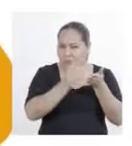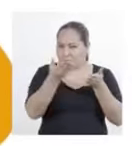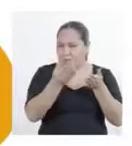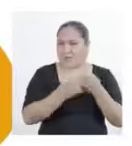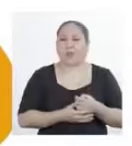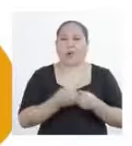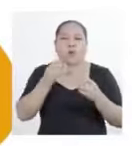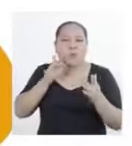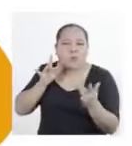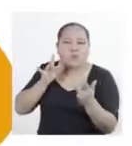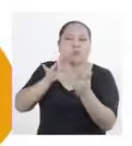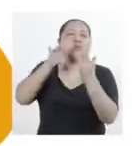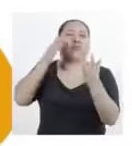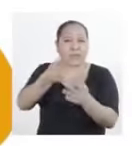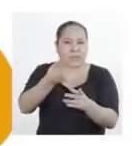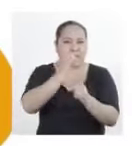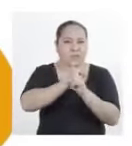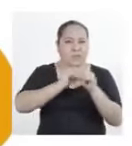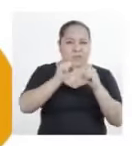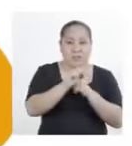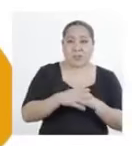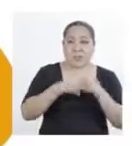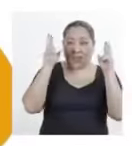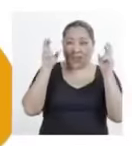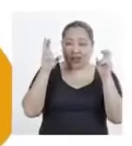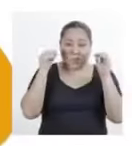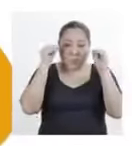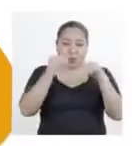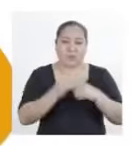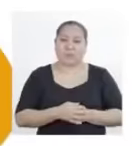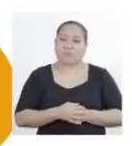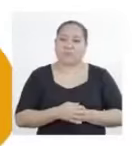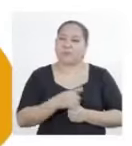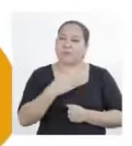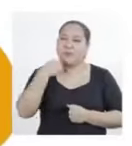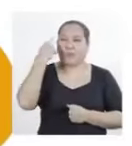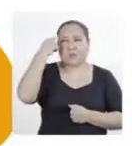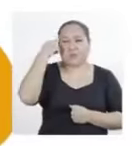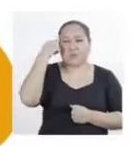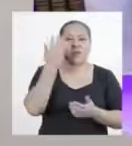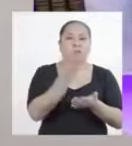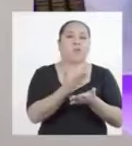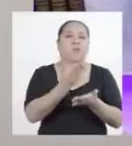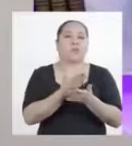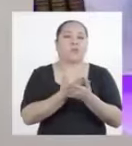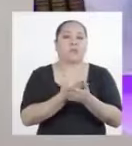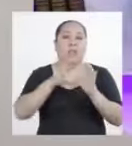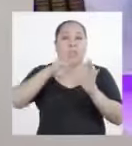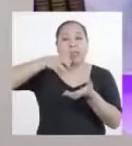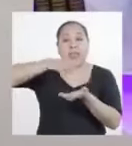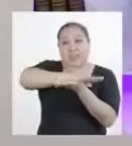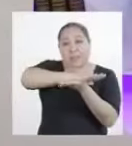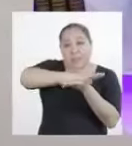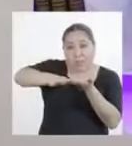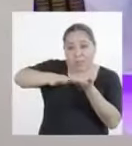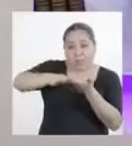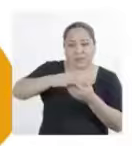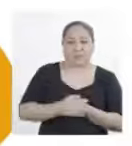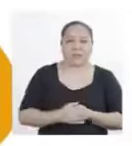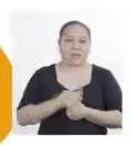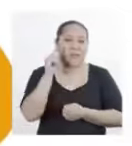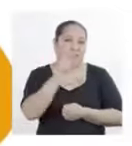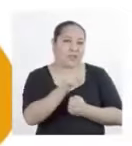se debe el discurso? ¿Cómo impacta en la sociedad? ¿Y la temática que se aborda? Yo diría que vamos a demostrar que